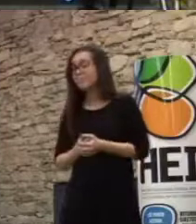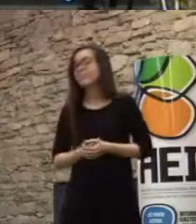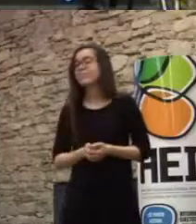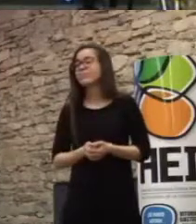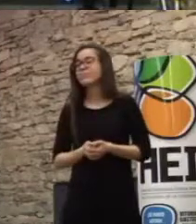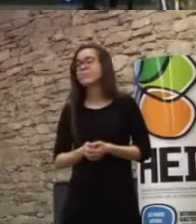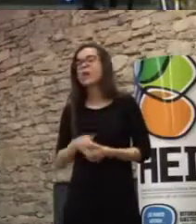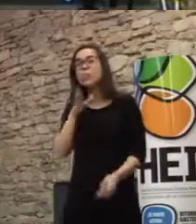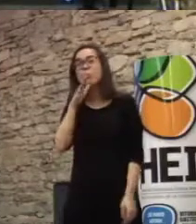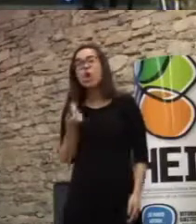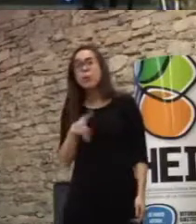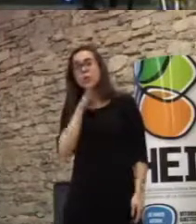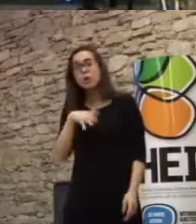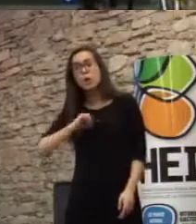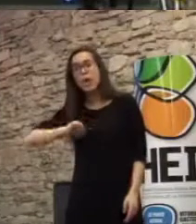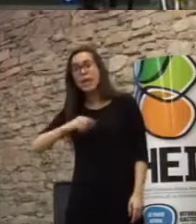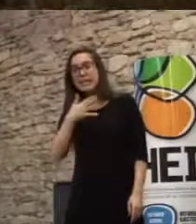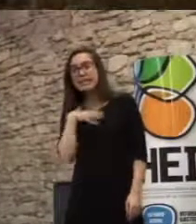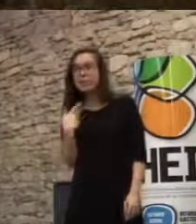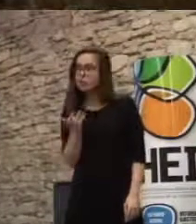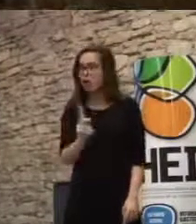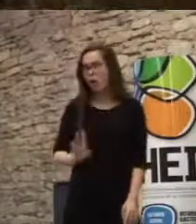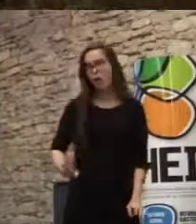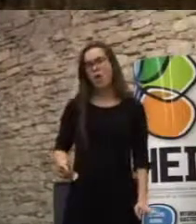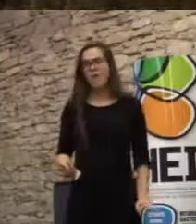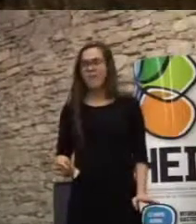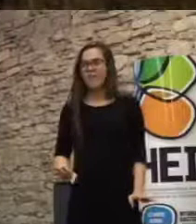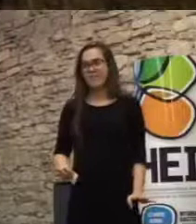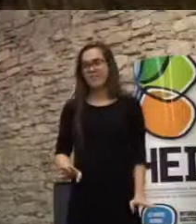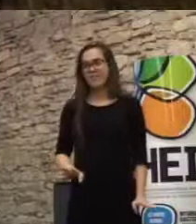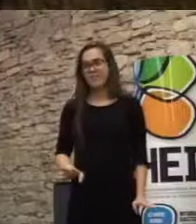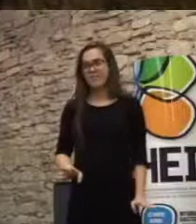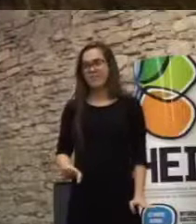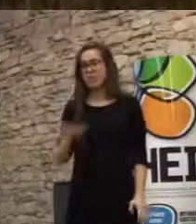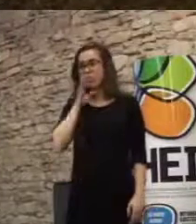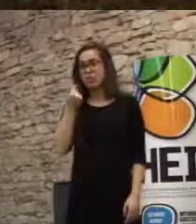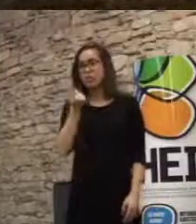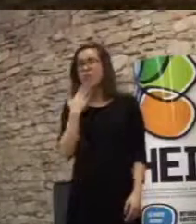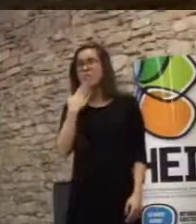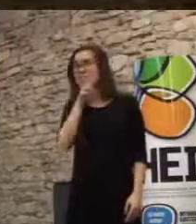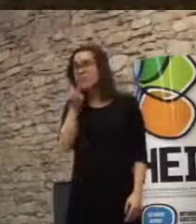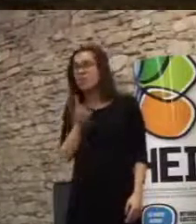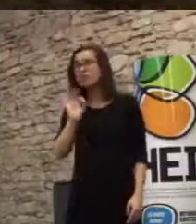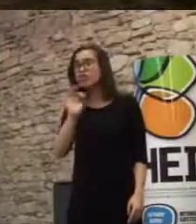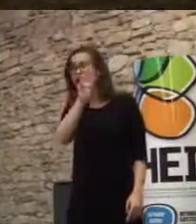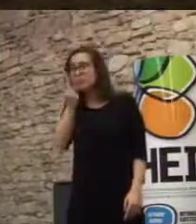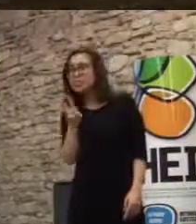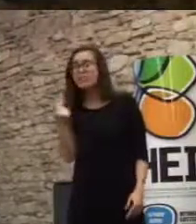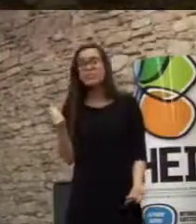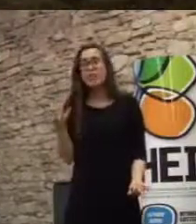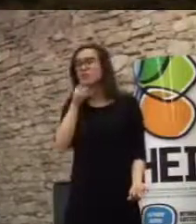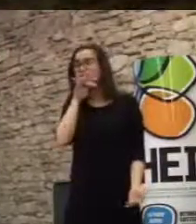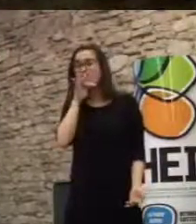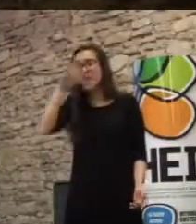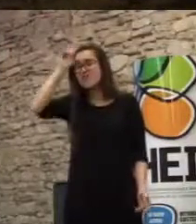y por qué lo hace por pues no porque lo hace porque tú un niño de dos años y medio tres no está socializado todavía no